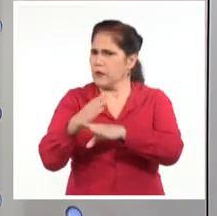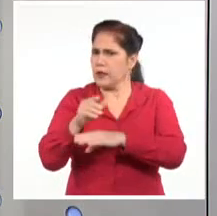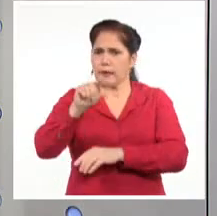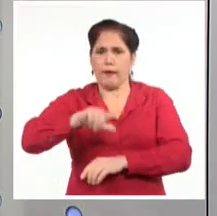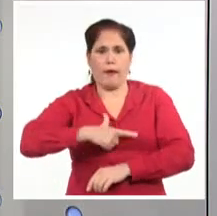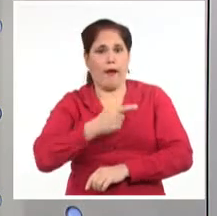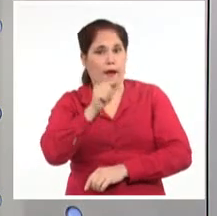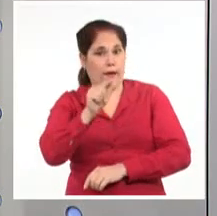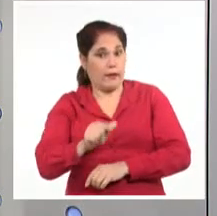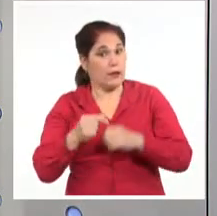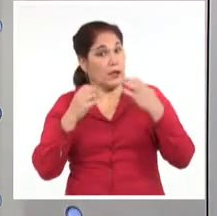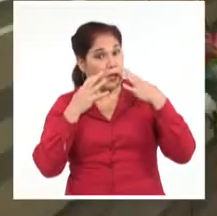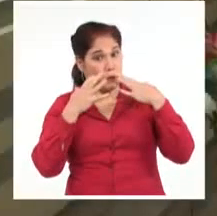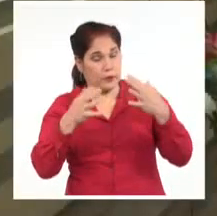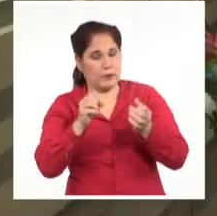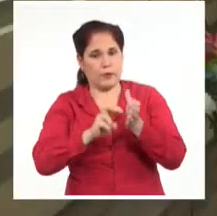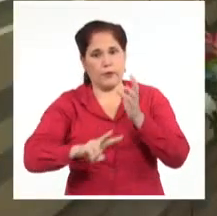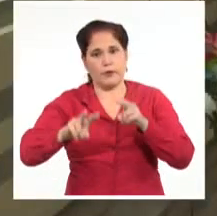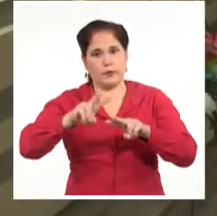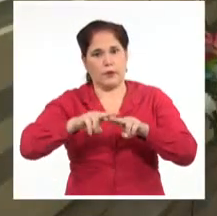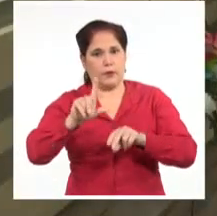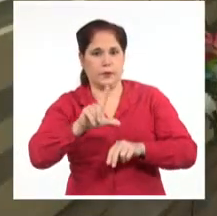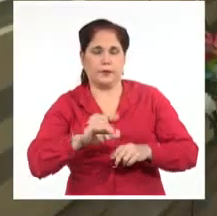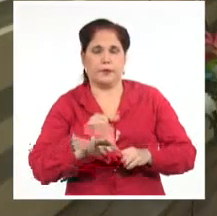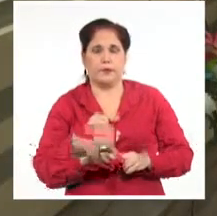de la vanguardia artística en la provincia.